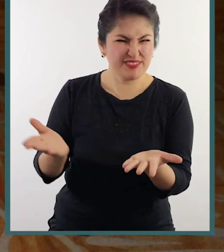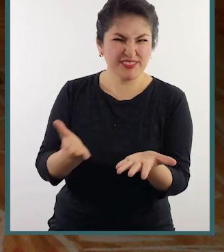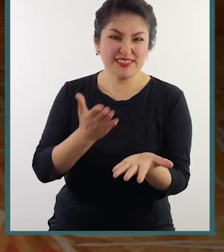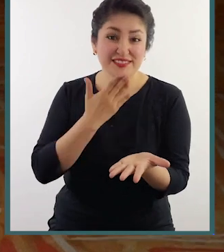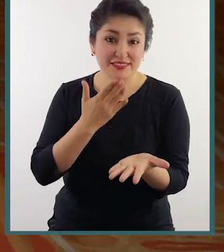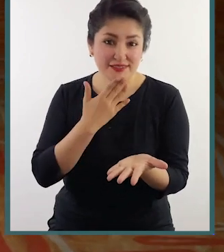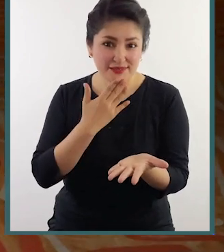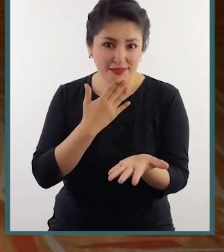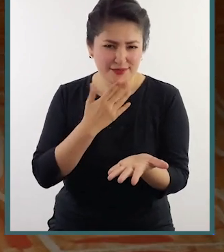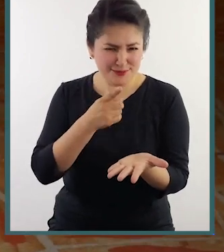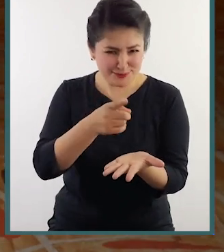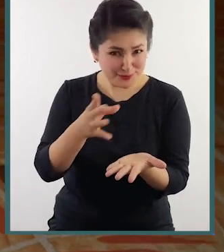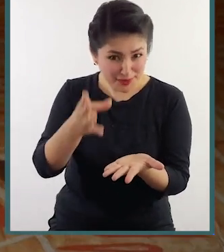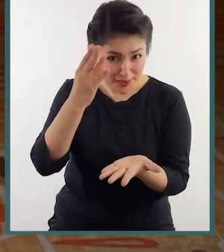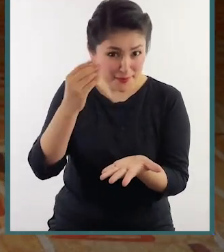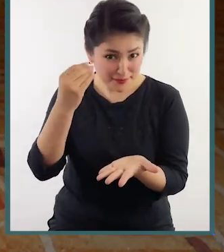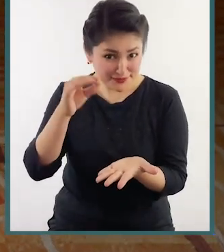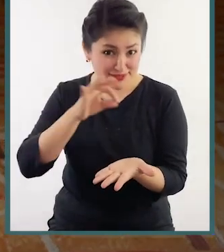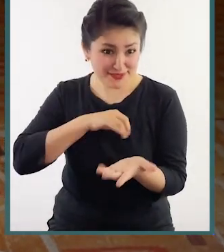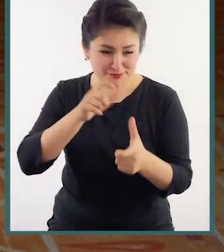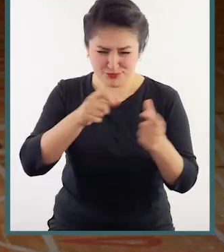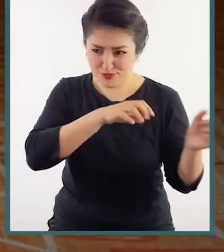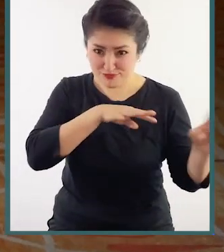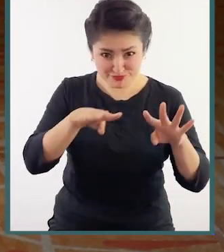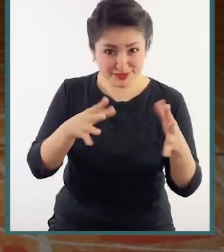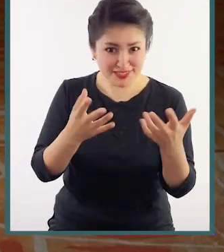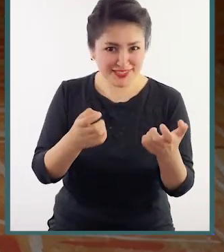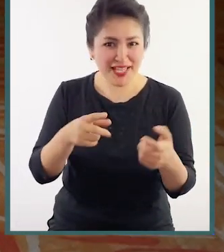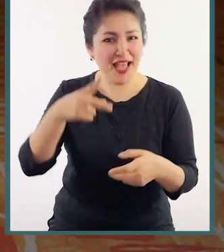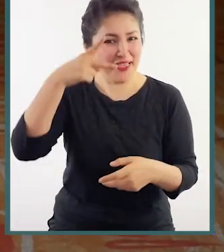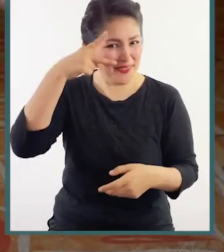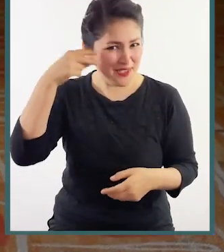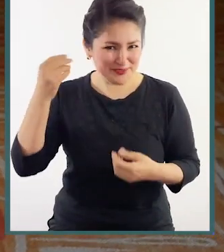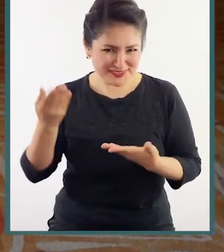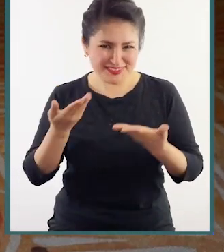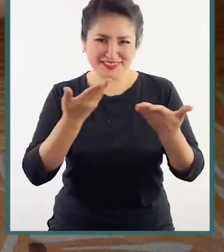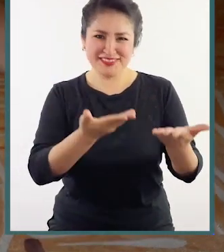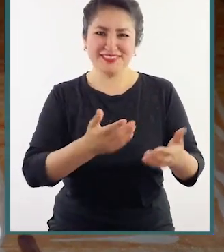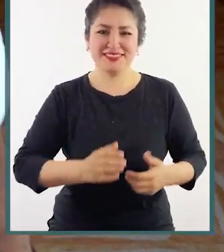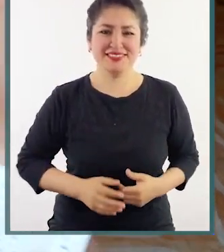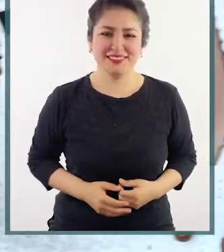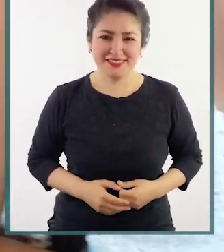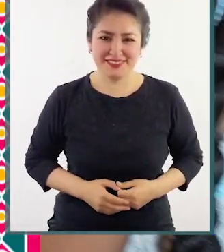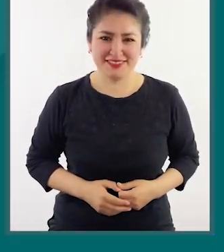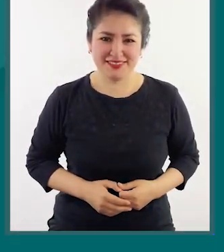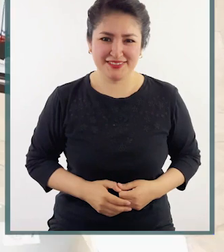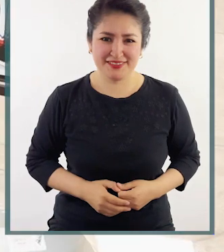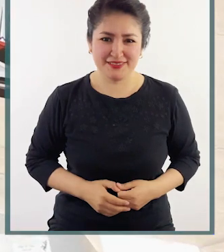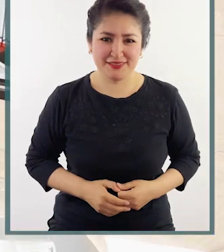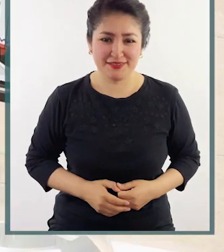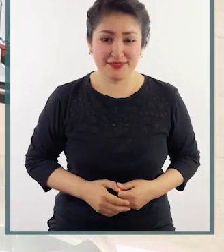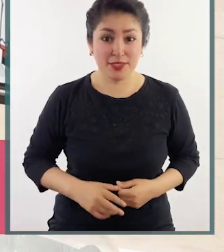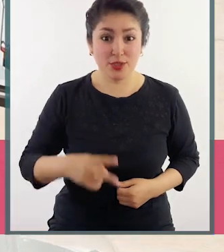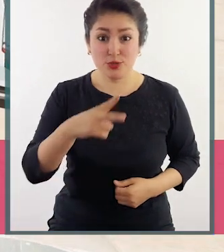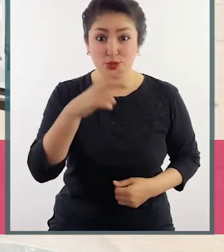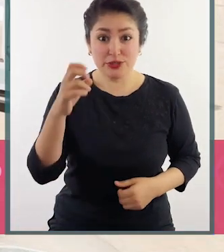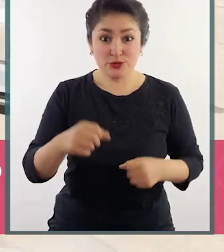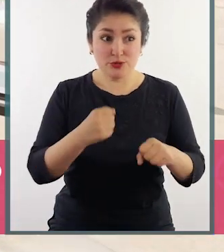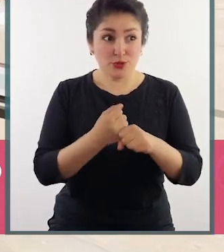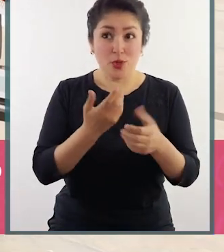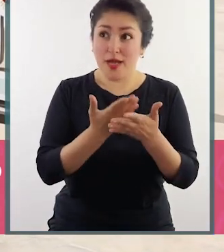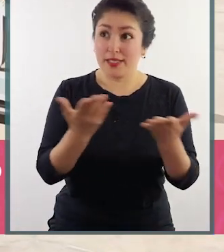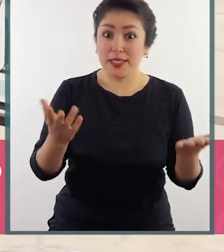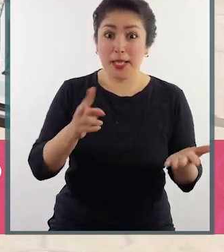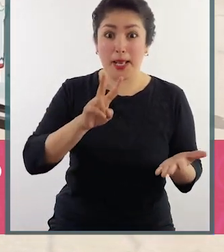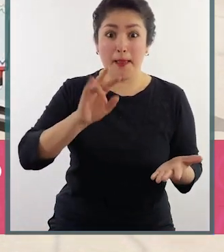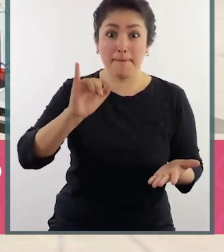¿Quieres conocer quiénes pondrán Ayacucho en los ojos del mundo? David Gavidia nos lo cuenta. Juego Bicentenario ya está en la Videna.